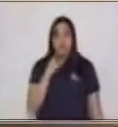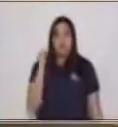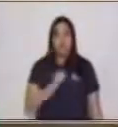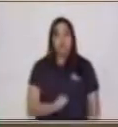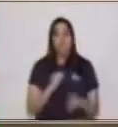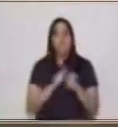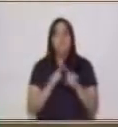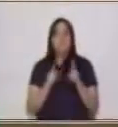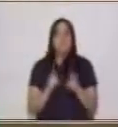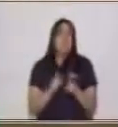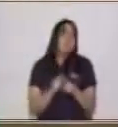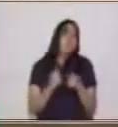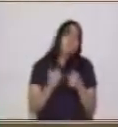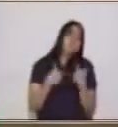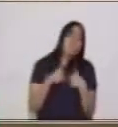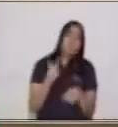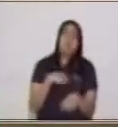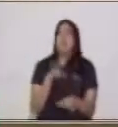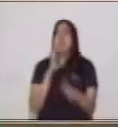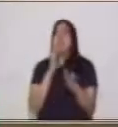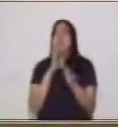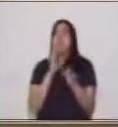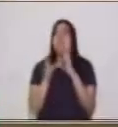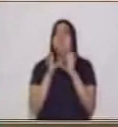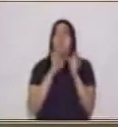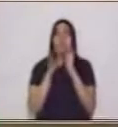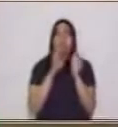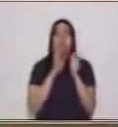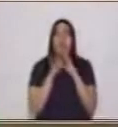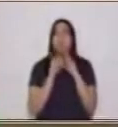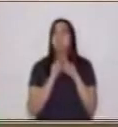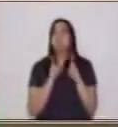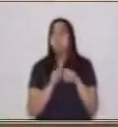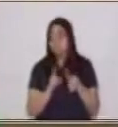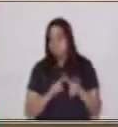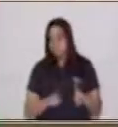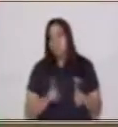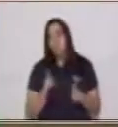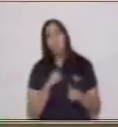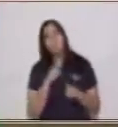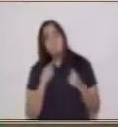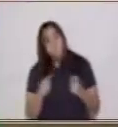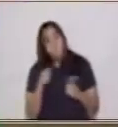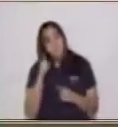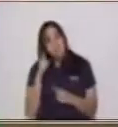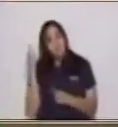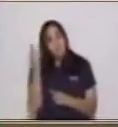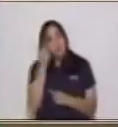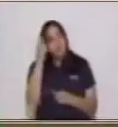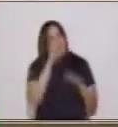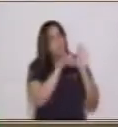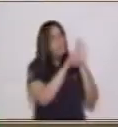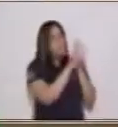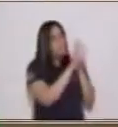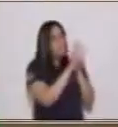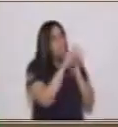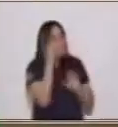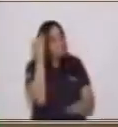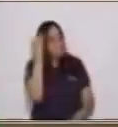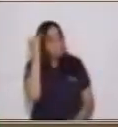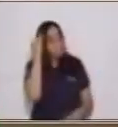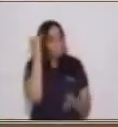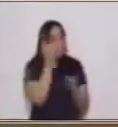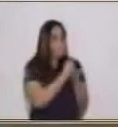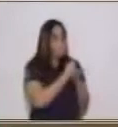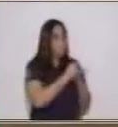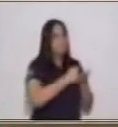nuestro lenguaje común no utilizamos ese sonido. Pero es importante que tú identifiques al momento de escribir